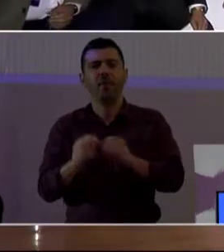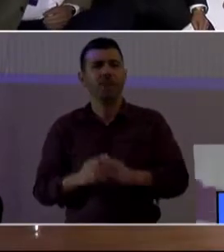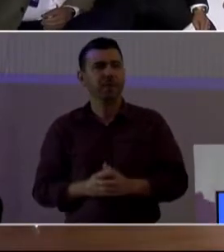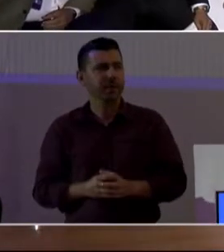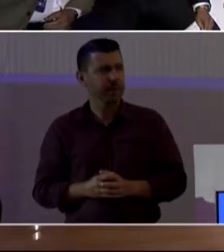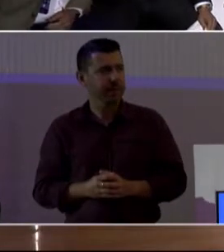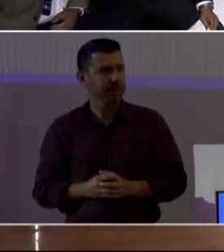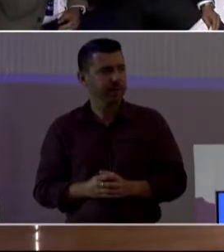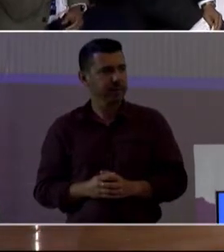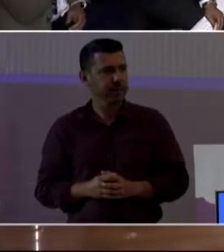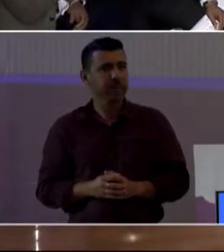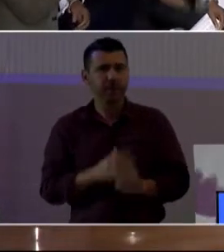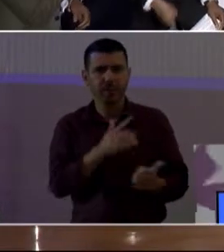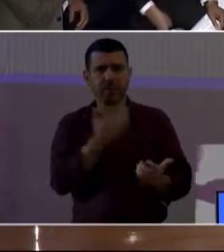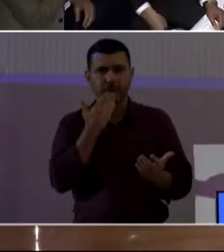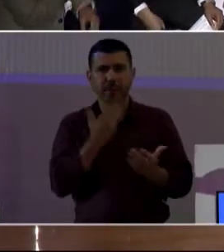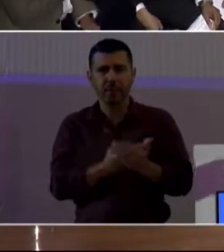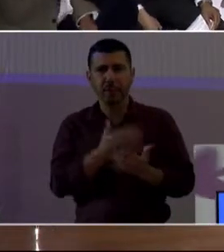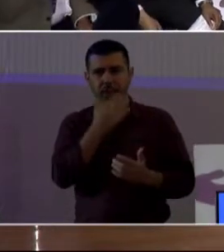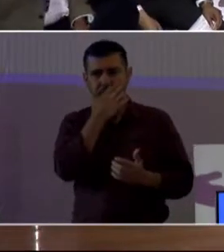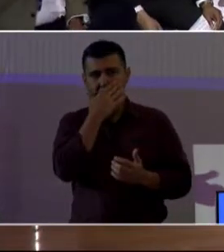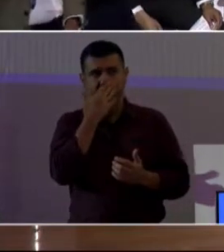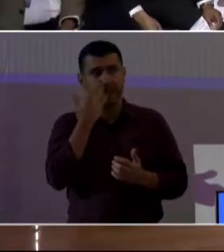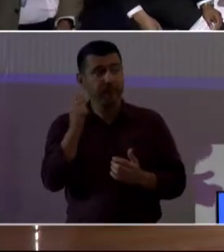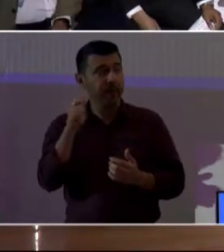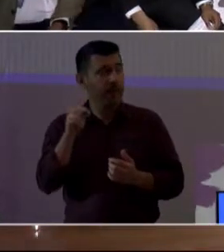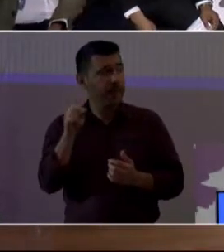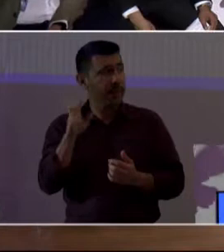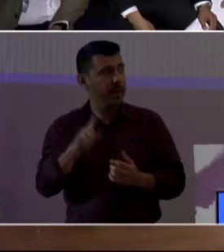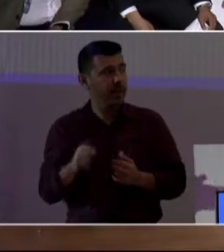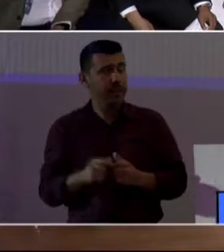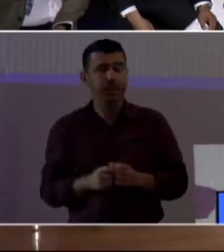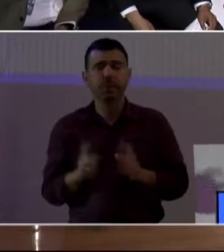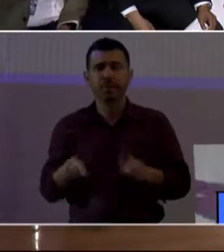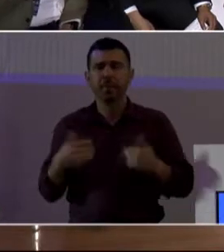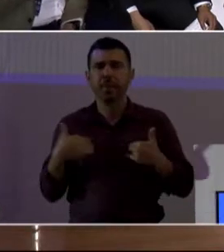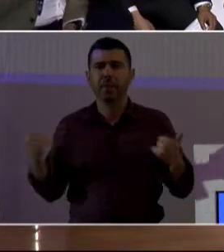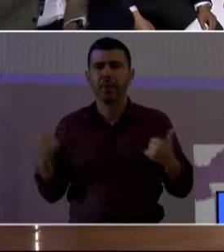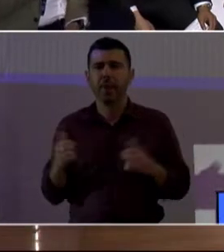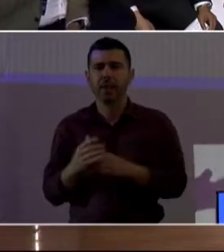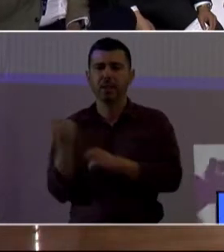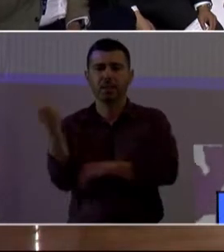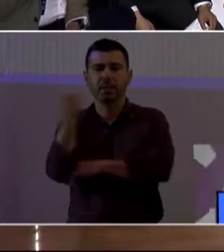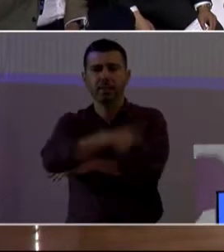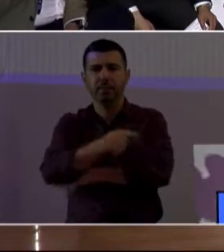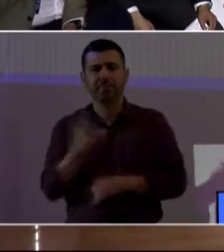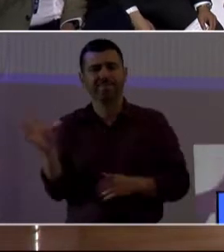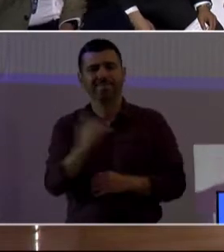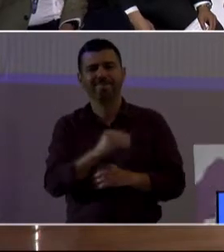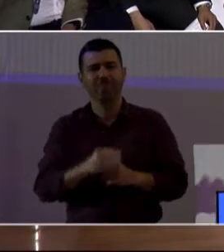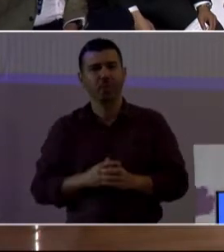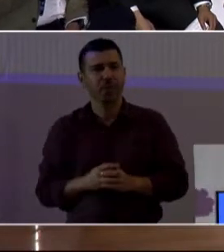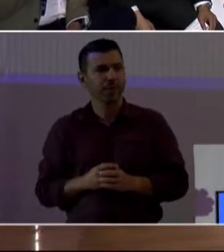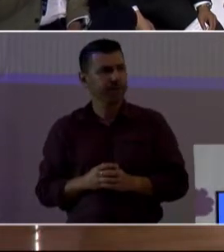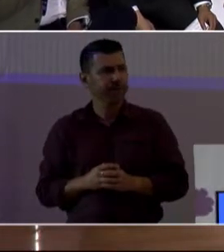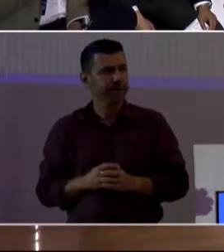Bueno, gracias Andrés y feliz día a todos. La organización